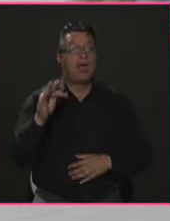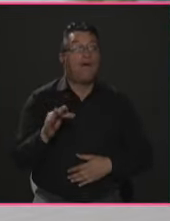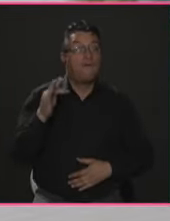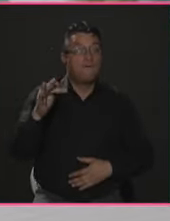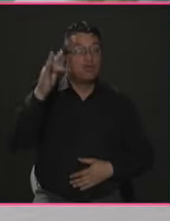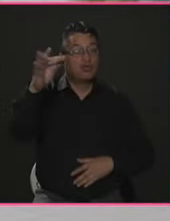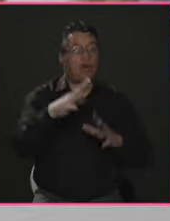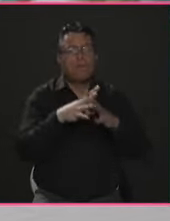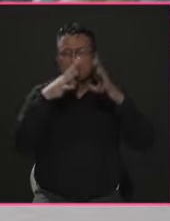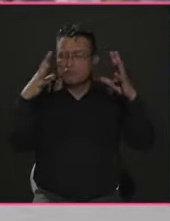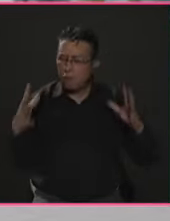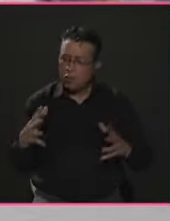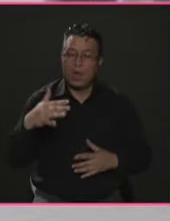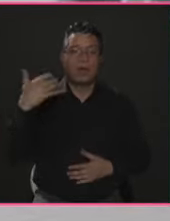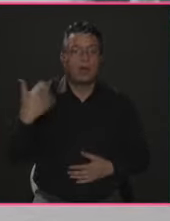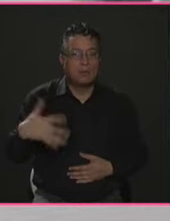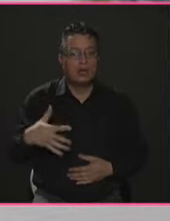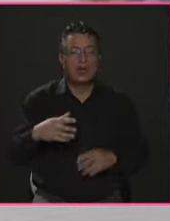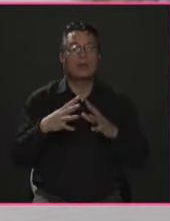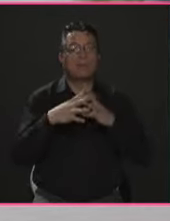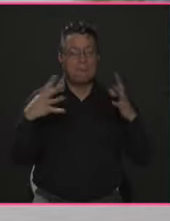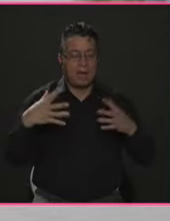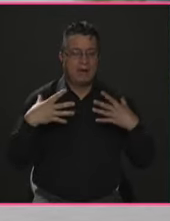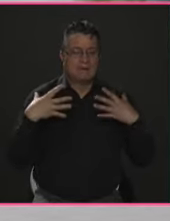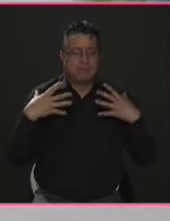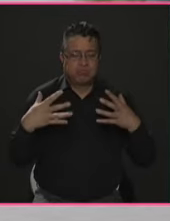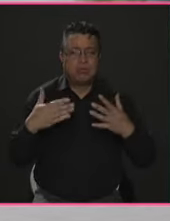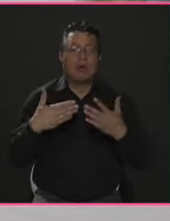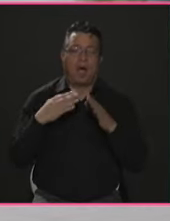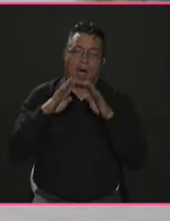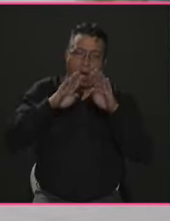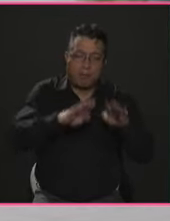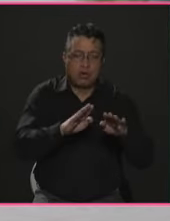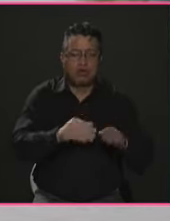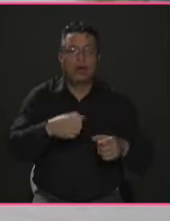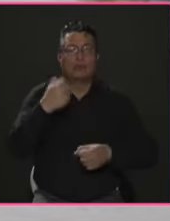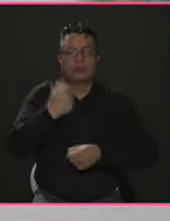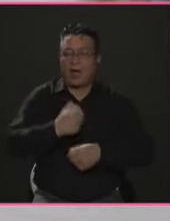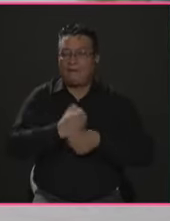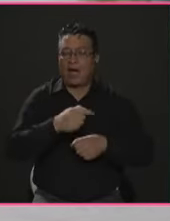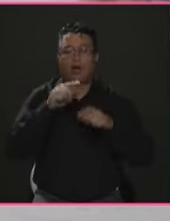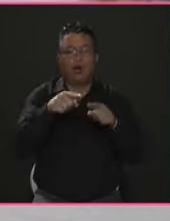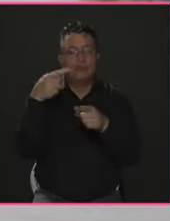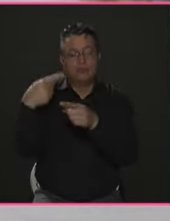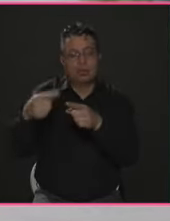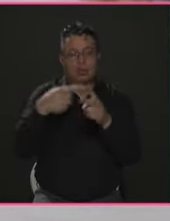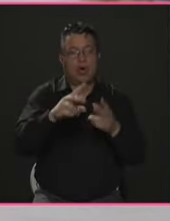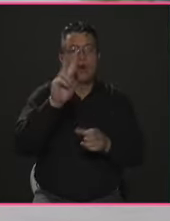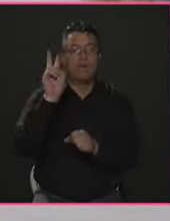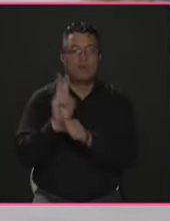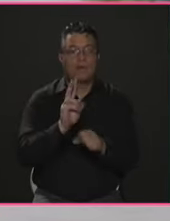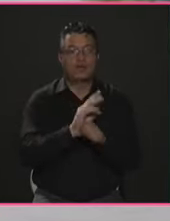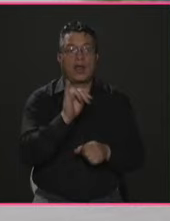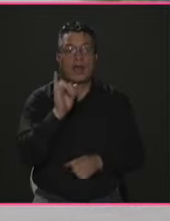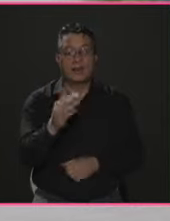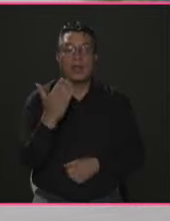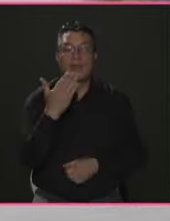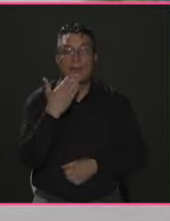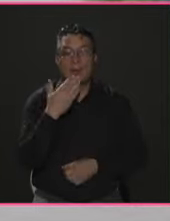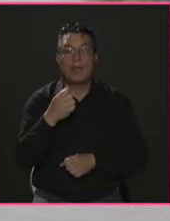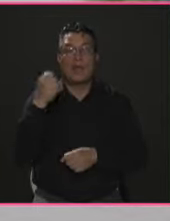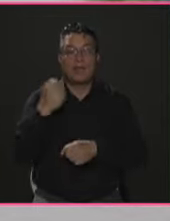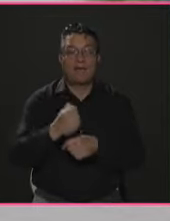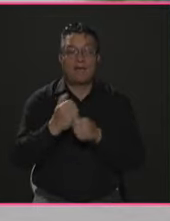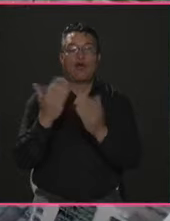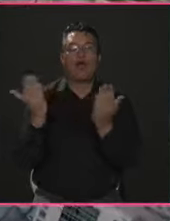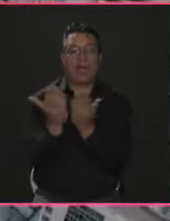es sumamente relevante para de ser Para aportar y Apoyar el trabajo tanto de los profesores como también por supuesto el trabajo